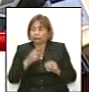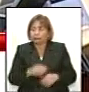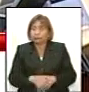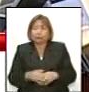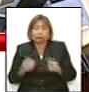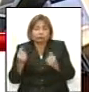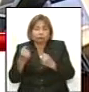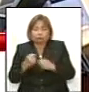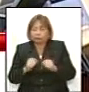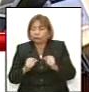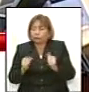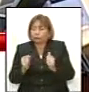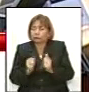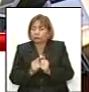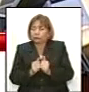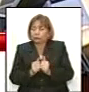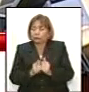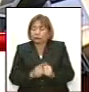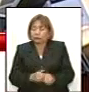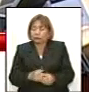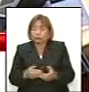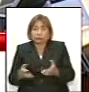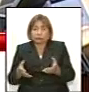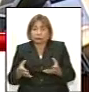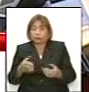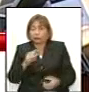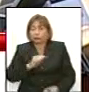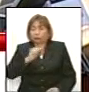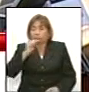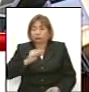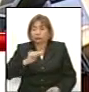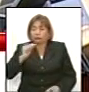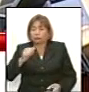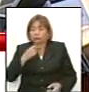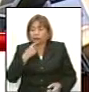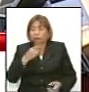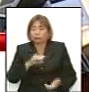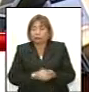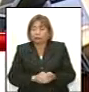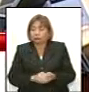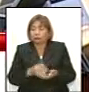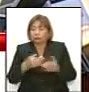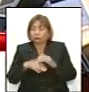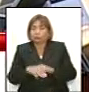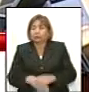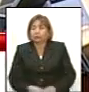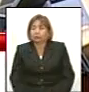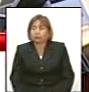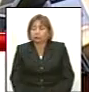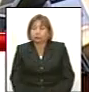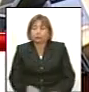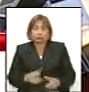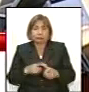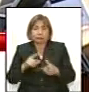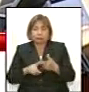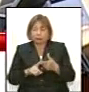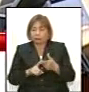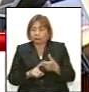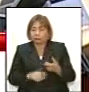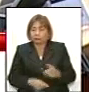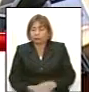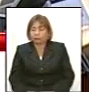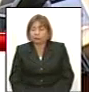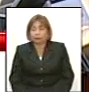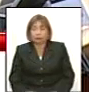fue tener el matasello del Bicentenario de Ancash, que rememora el grito libertario. Entonces, la agenda